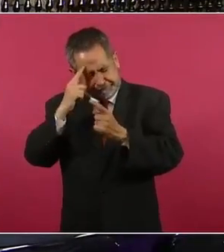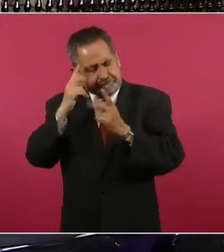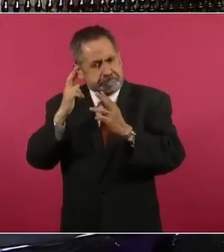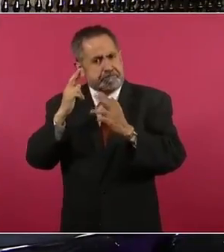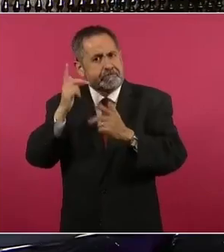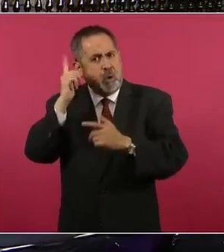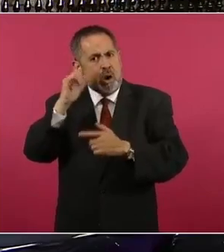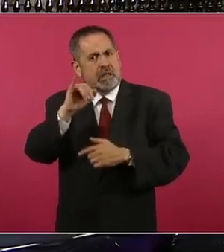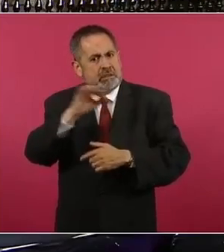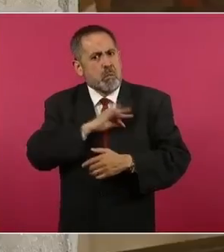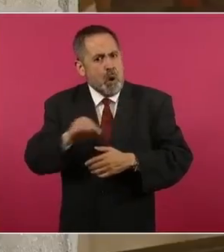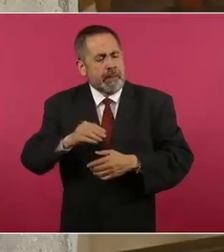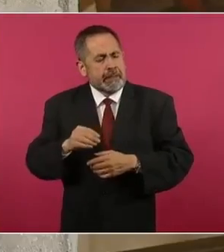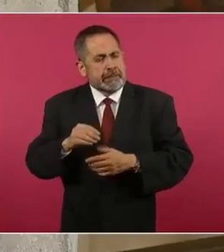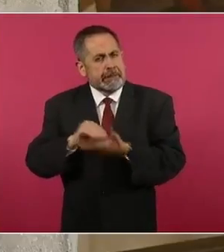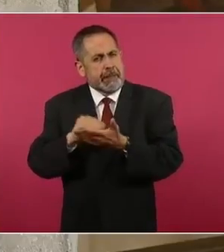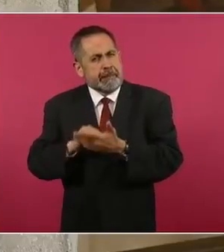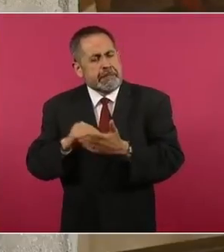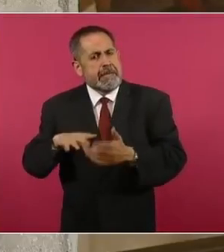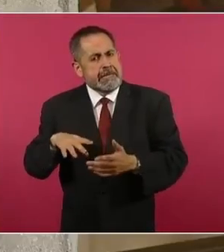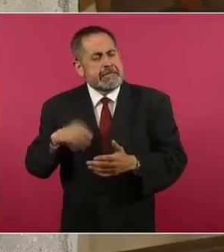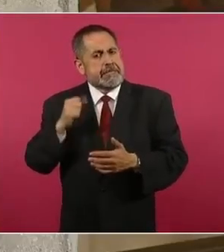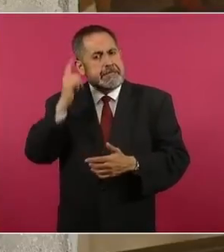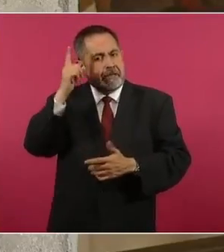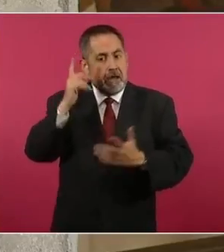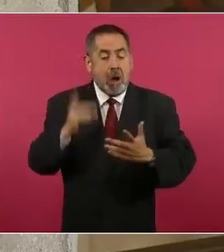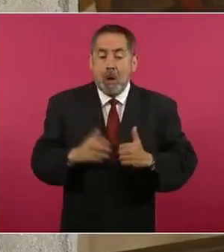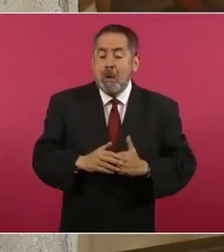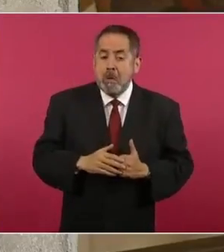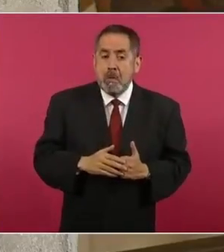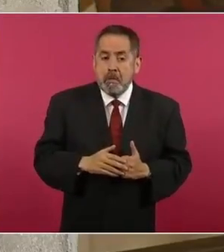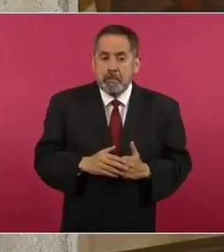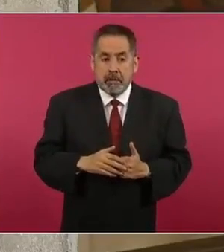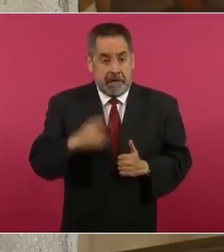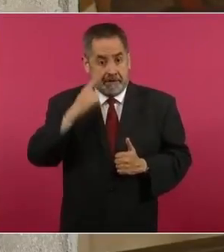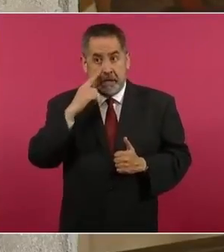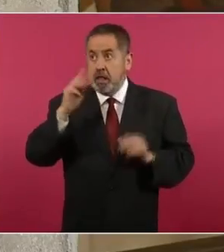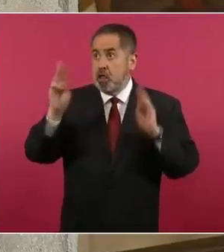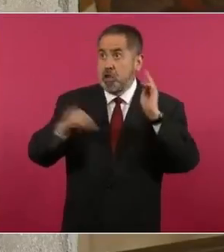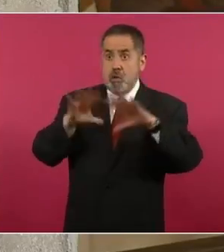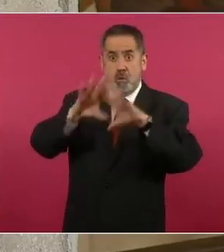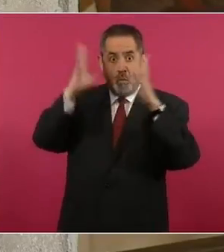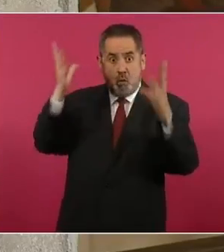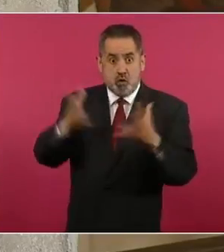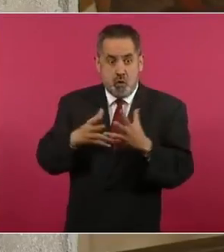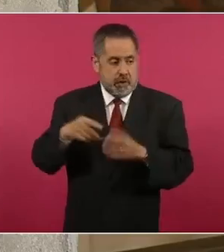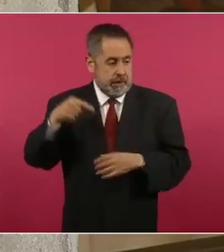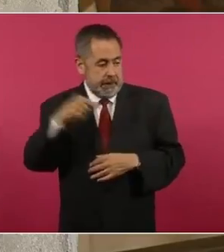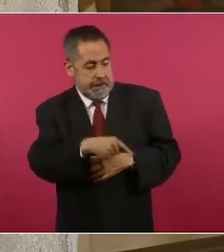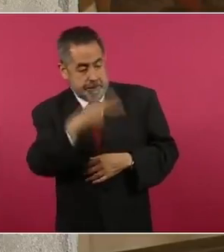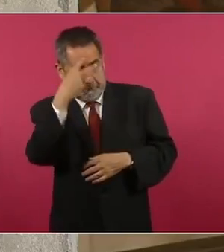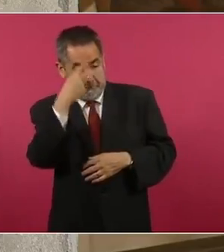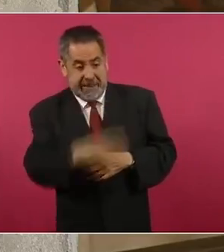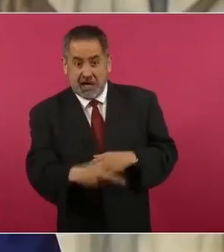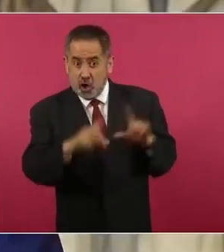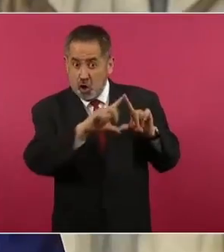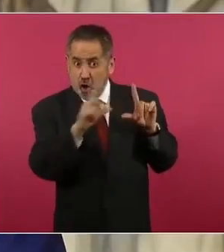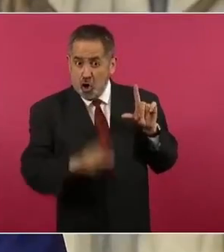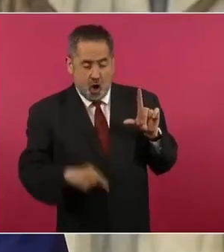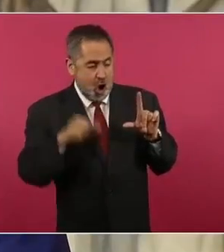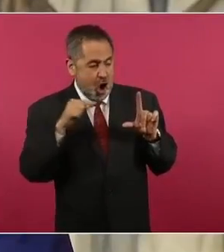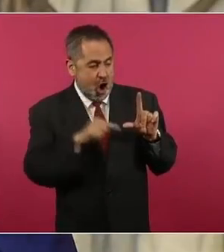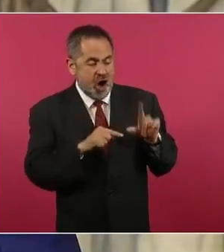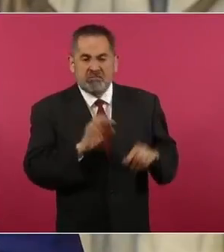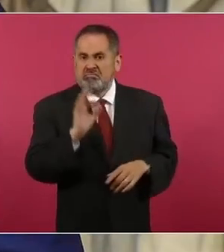mismo tiempo, México está considerado en el mundo como uno de los países con